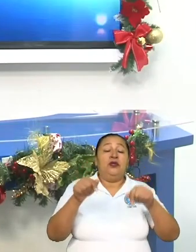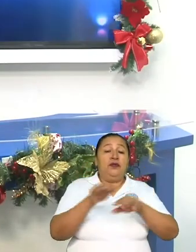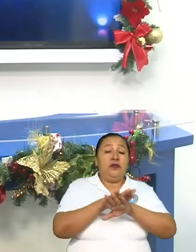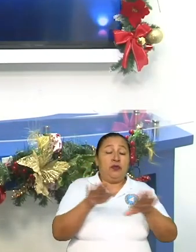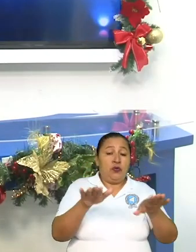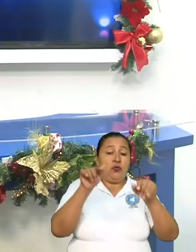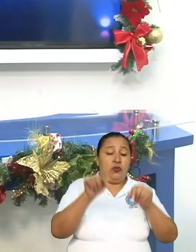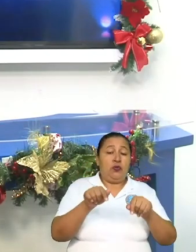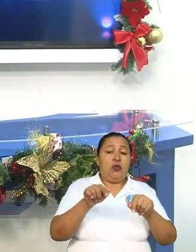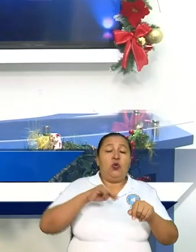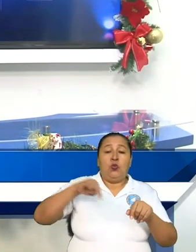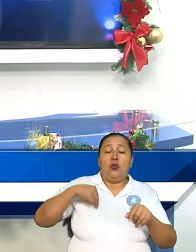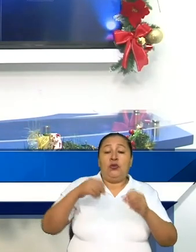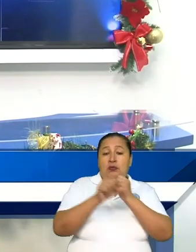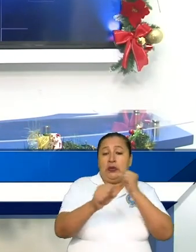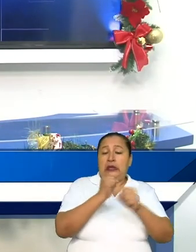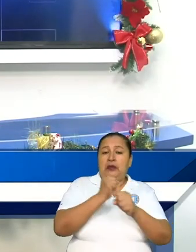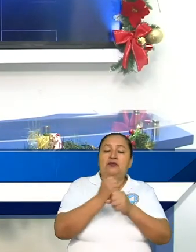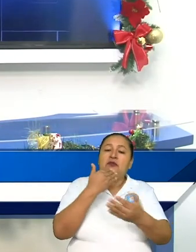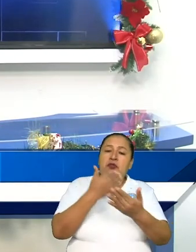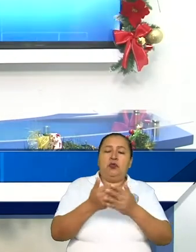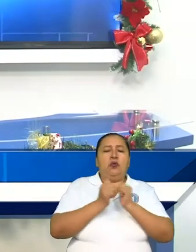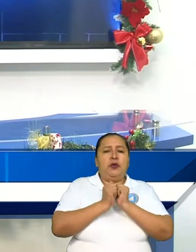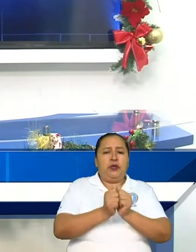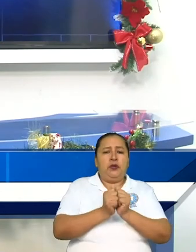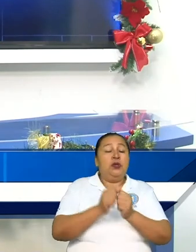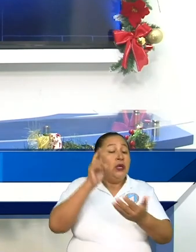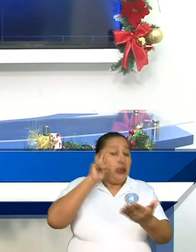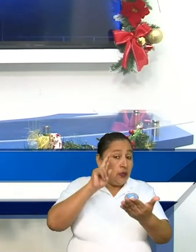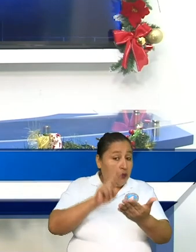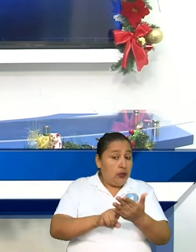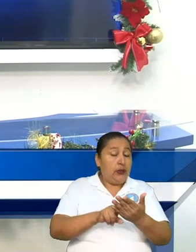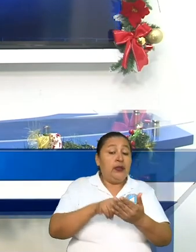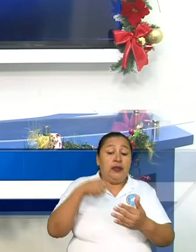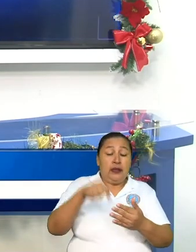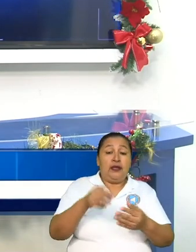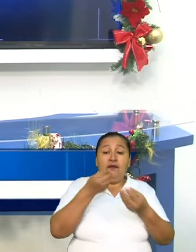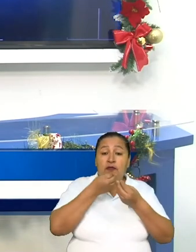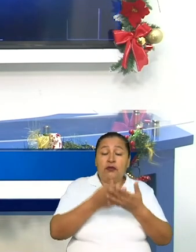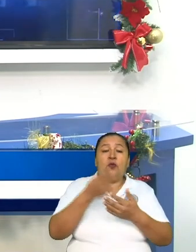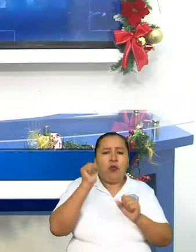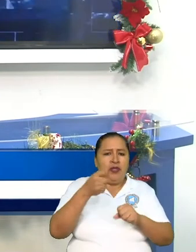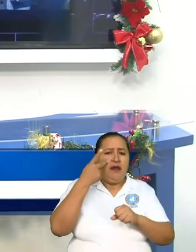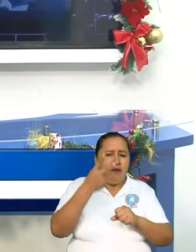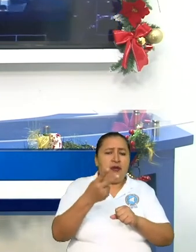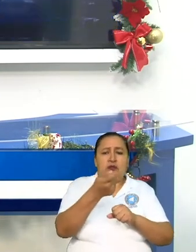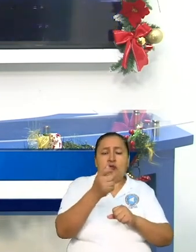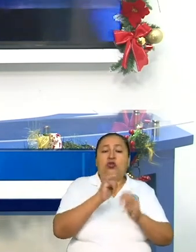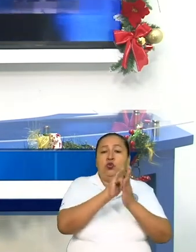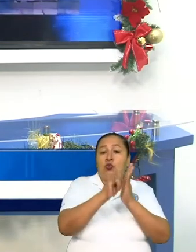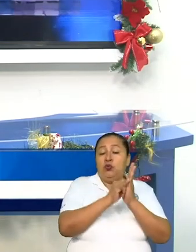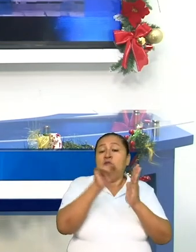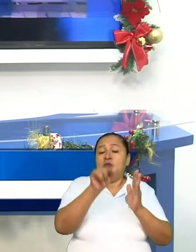Así finalizamos nuestra jornada. Gracias por habernos acompañado y recuerde que este material informativo lo encuentra en nuestro canal de YouTube,